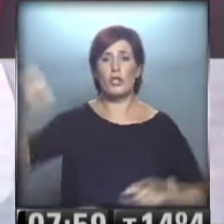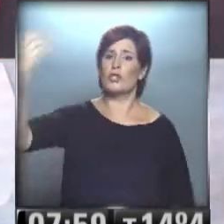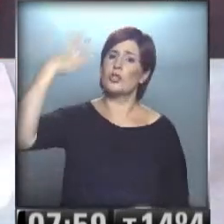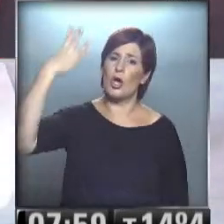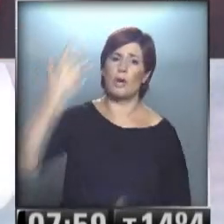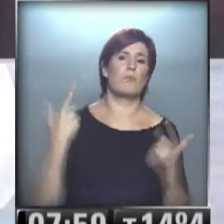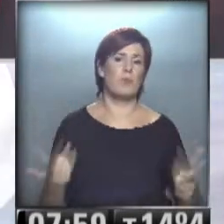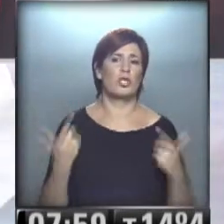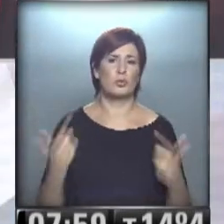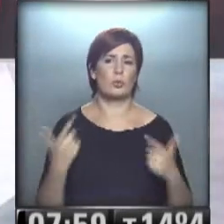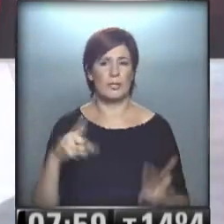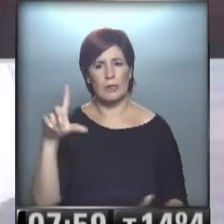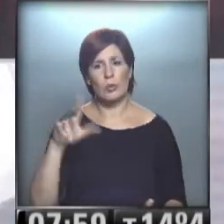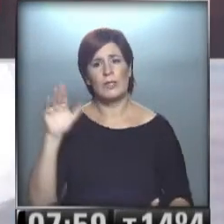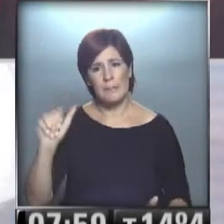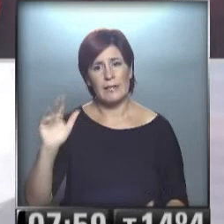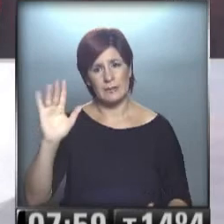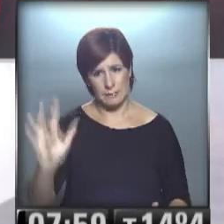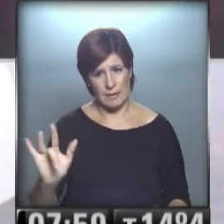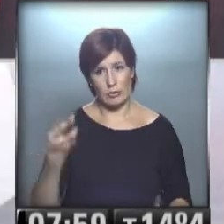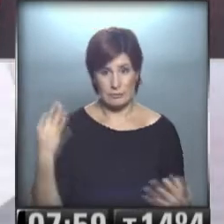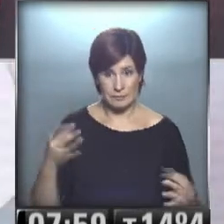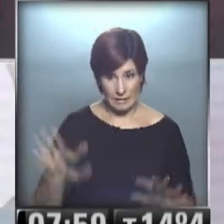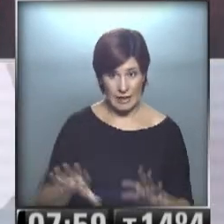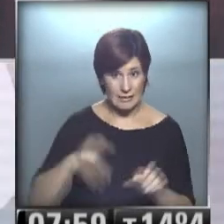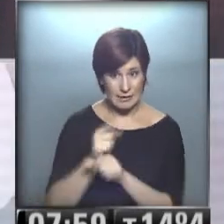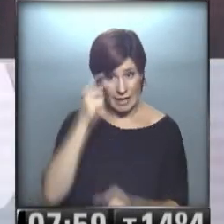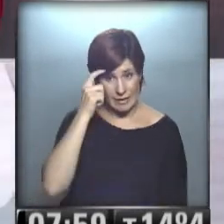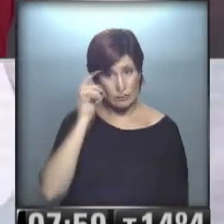suerte, en los primeros 3 días de la semana. Bien, te quedás con nosotros hasta las 10 de la mañana. Nos vemos en un ratito.